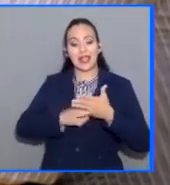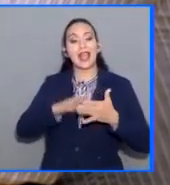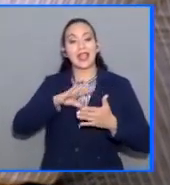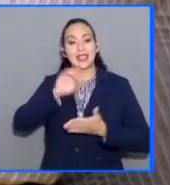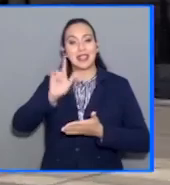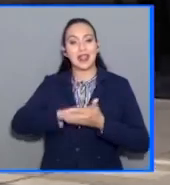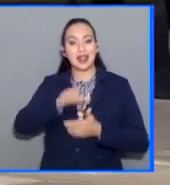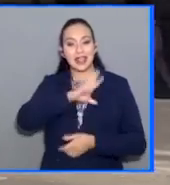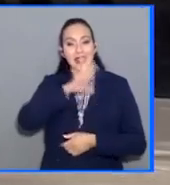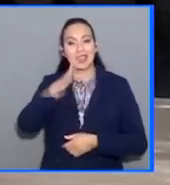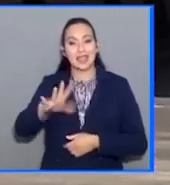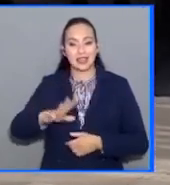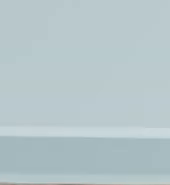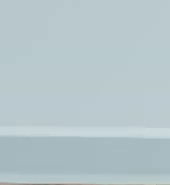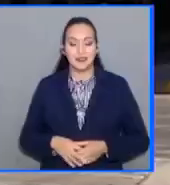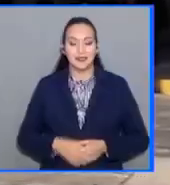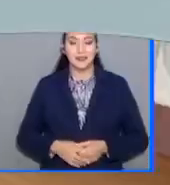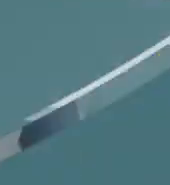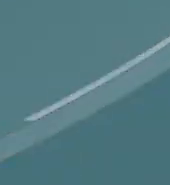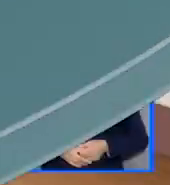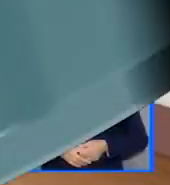la materia.